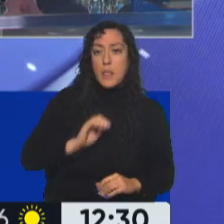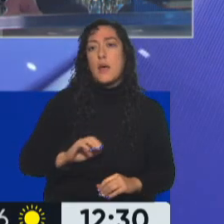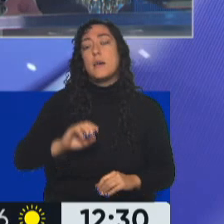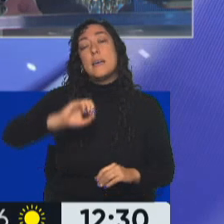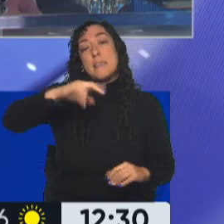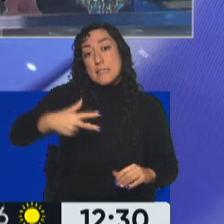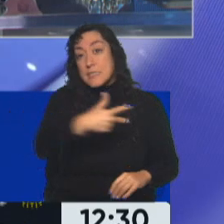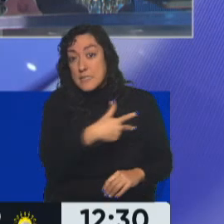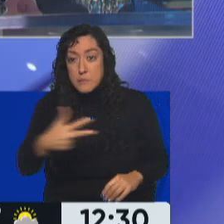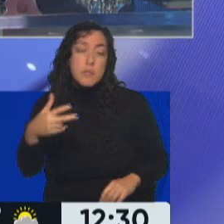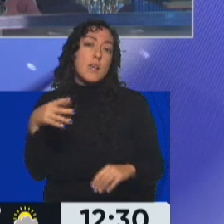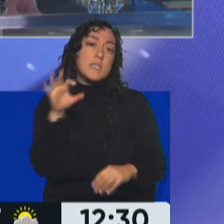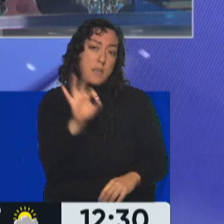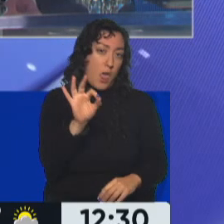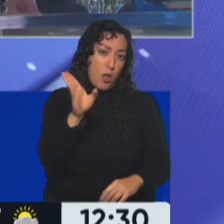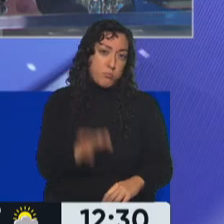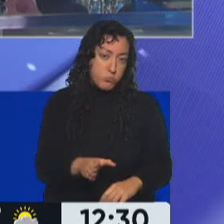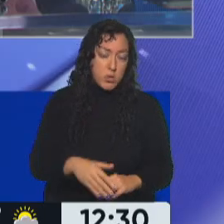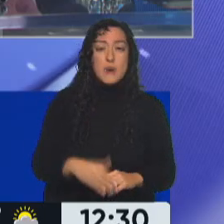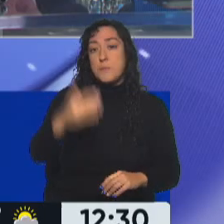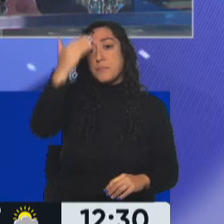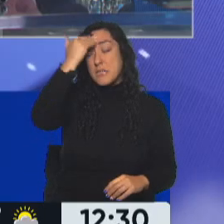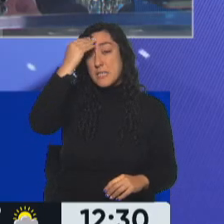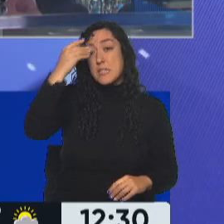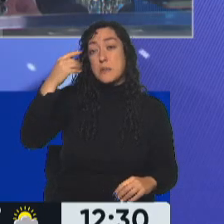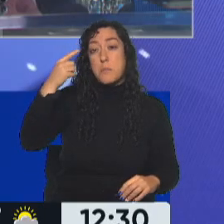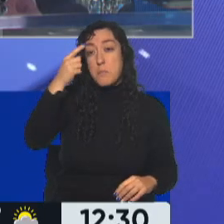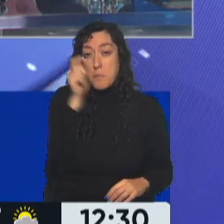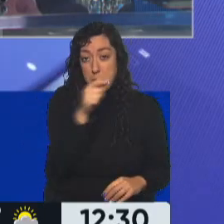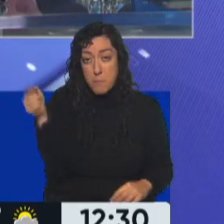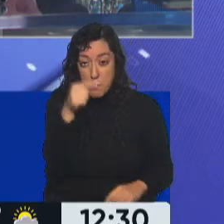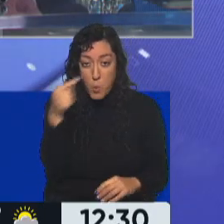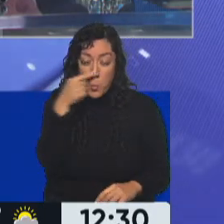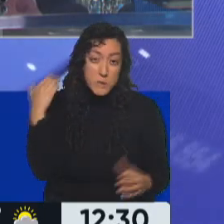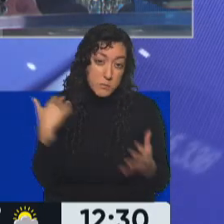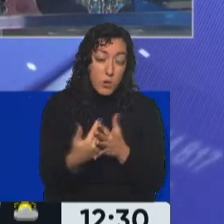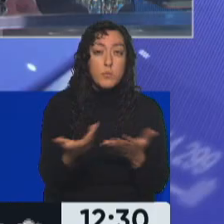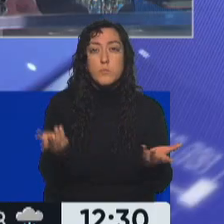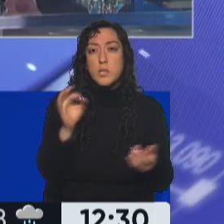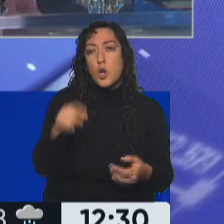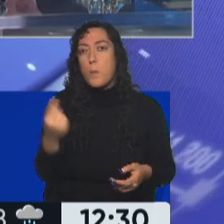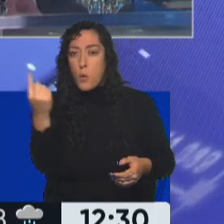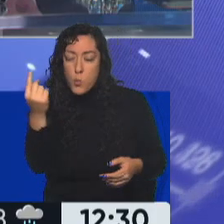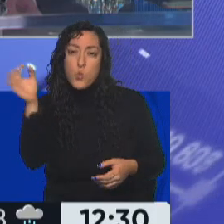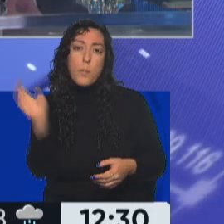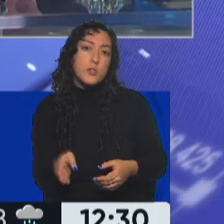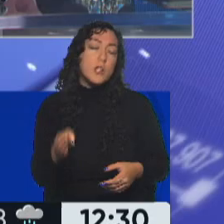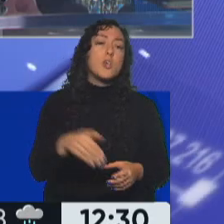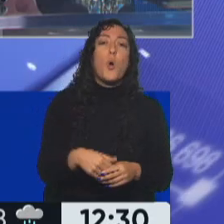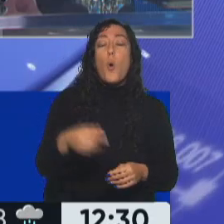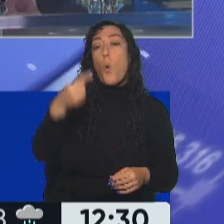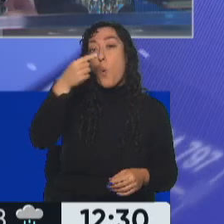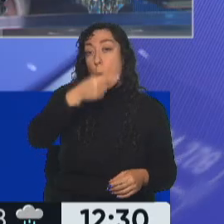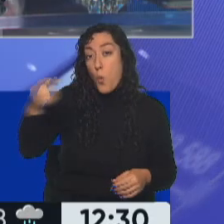semana dio 0, la última quincena dio 0,1 y las últimas 4 semanas, es decir, el último mes